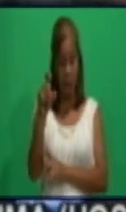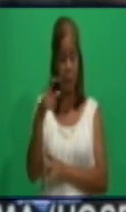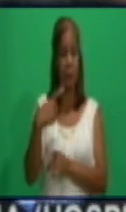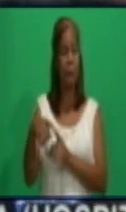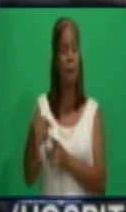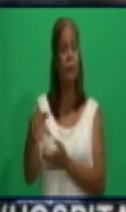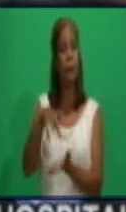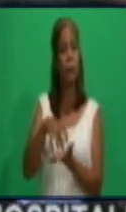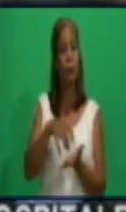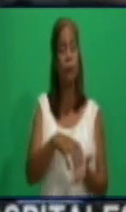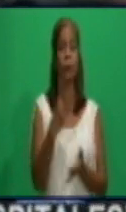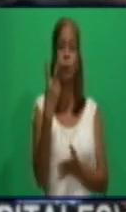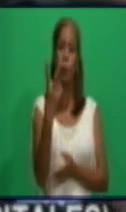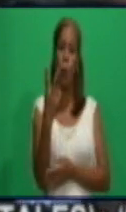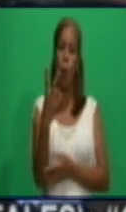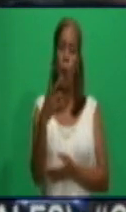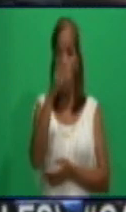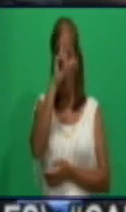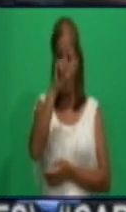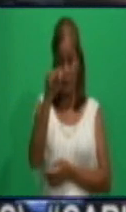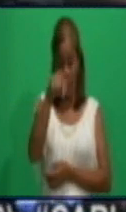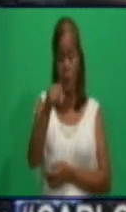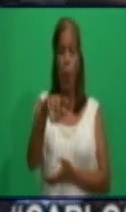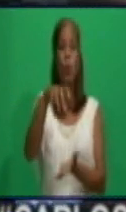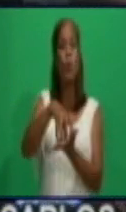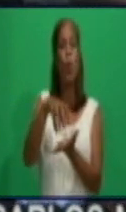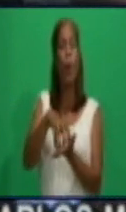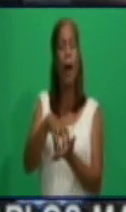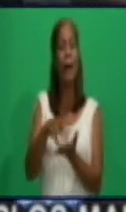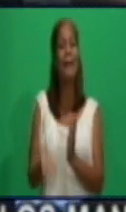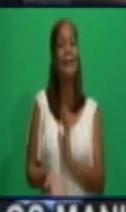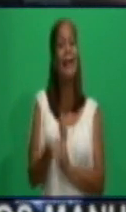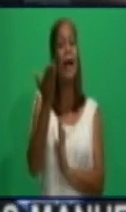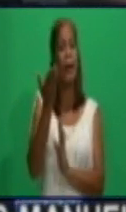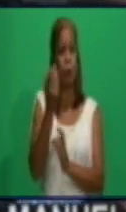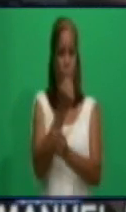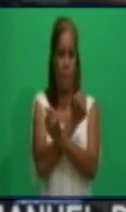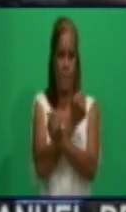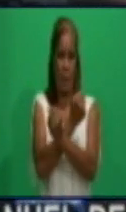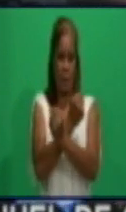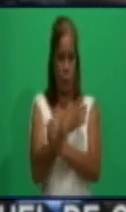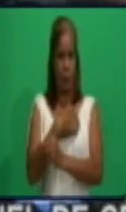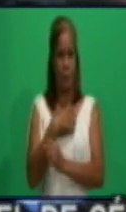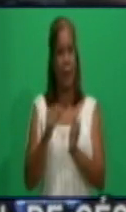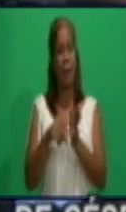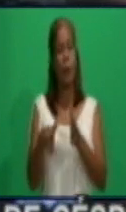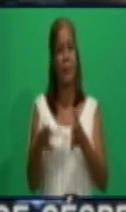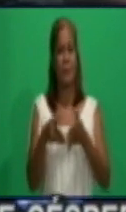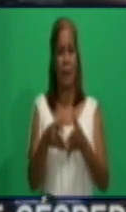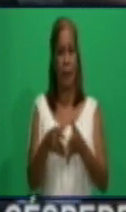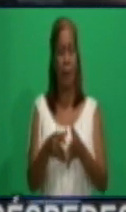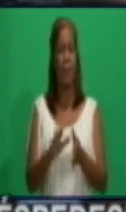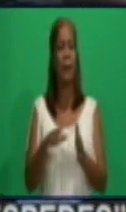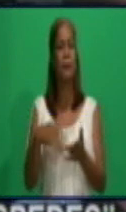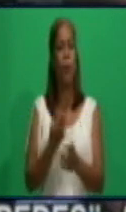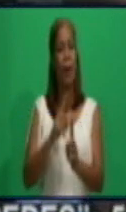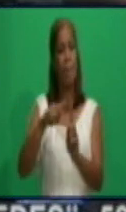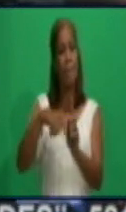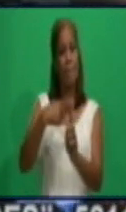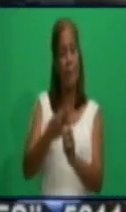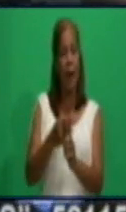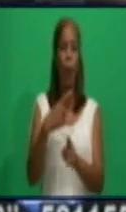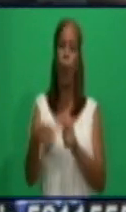pediátrica, que son los centros hoy de alto riesgo con que cuenta la provincia. El resto, que son para contactos, que suman llegan a la cifra